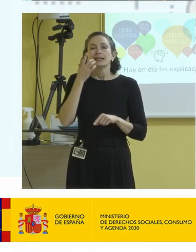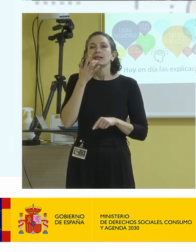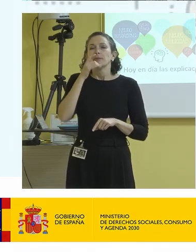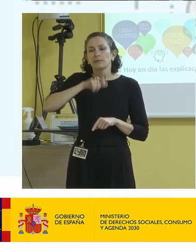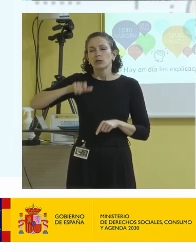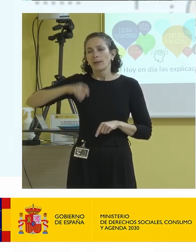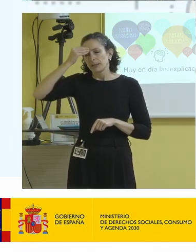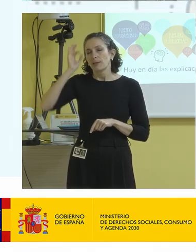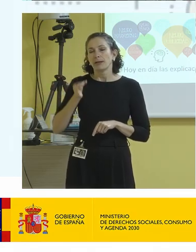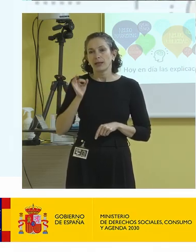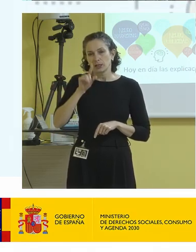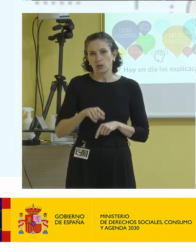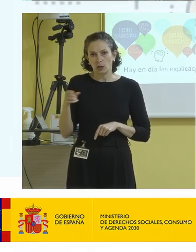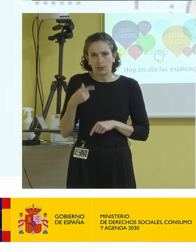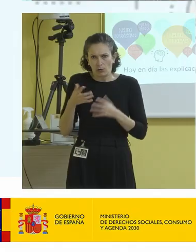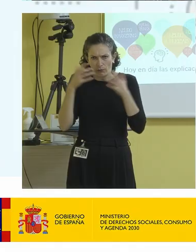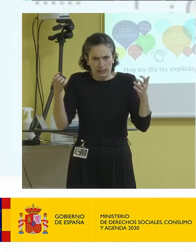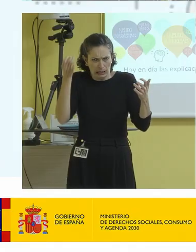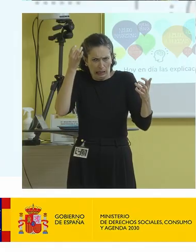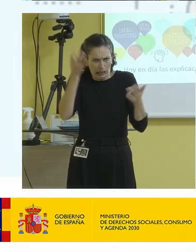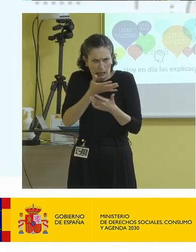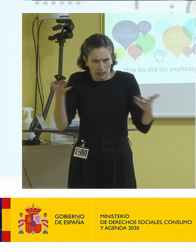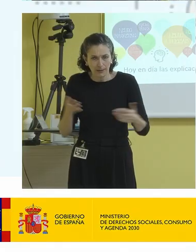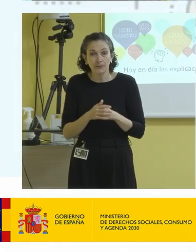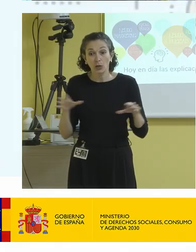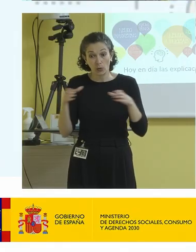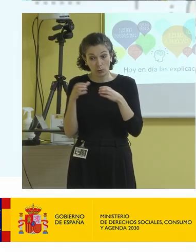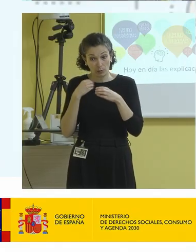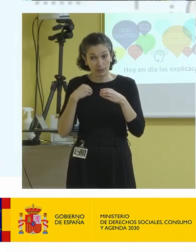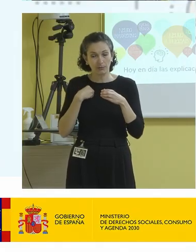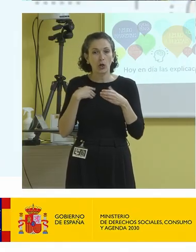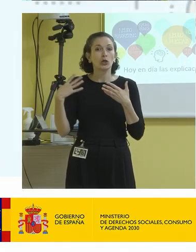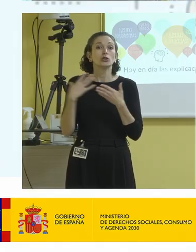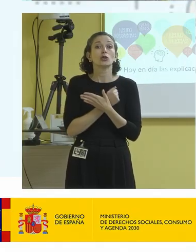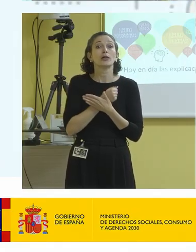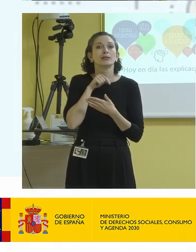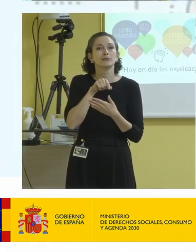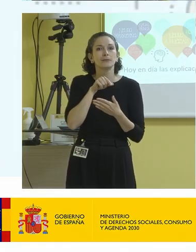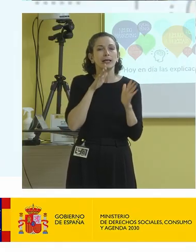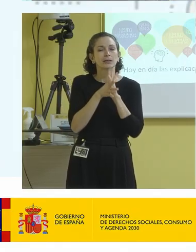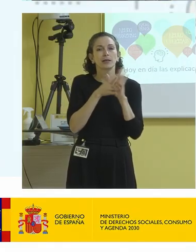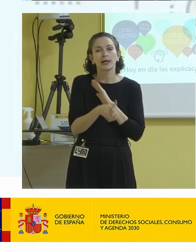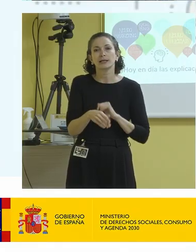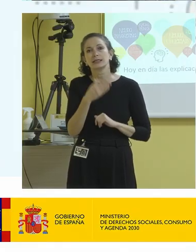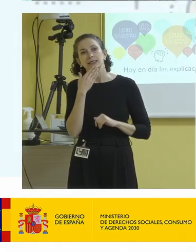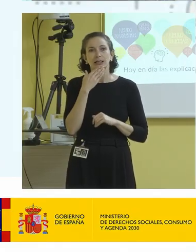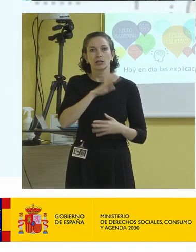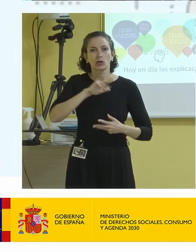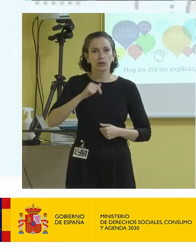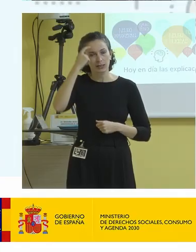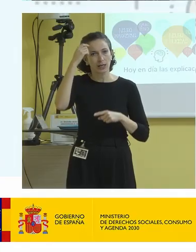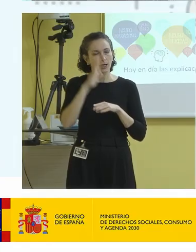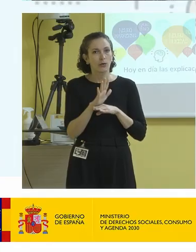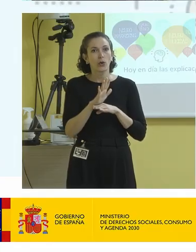cree. Afirmaciones absurdas, ¿vale? Y el grupo que tenía todas las afirmaciones explicadas como si fueran noticias